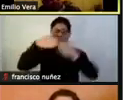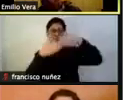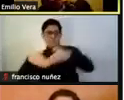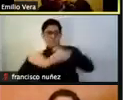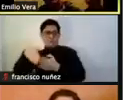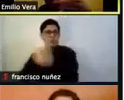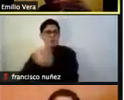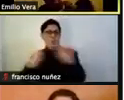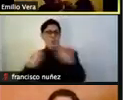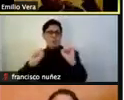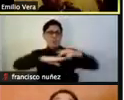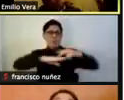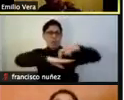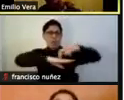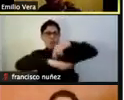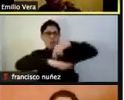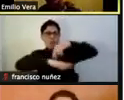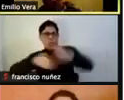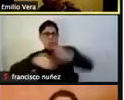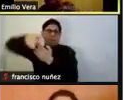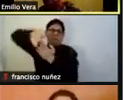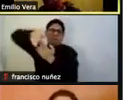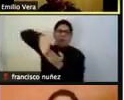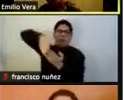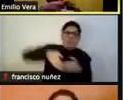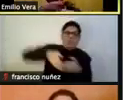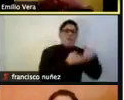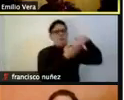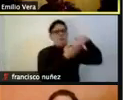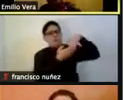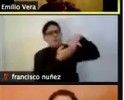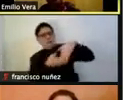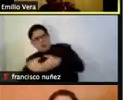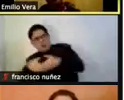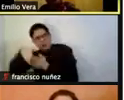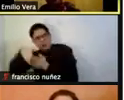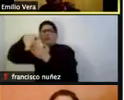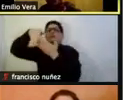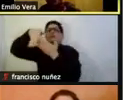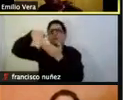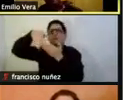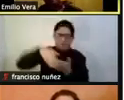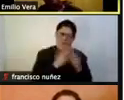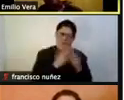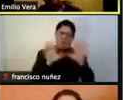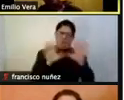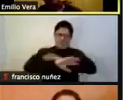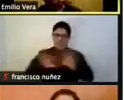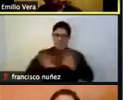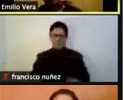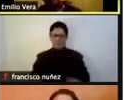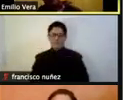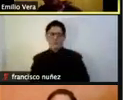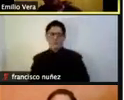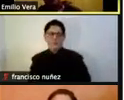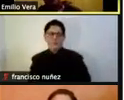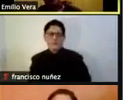si no se mueve todo, es terrible. Pero en este caso, bueno, esto anduvo muy